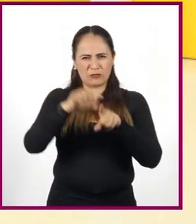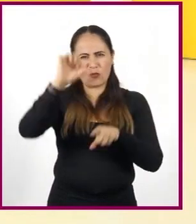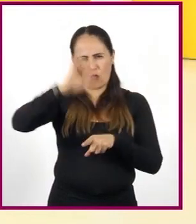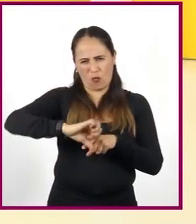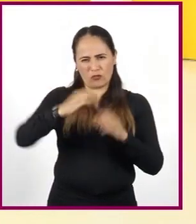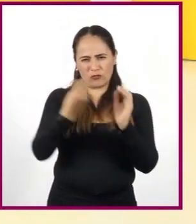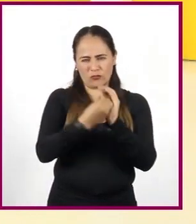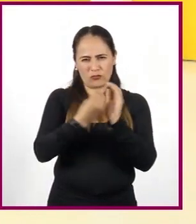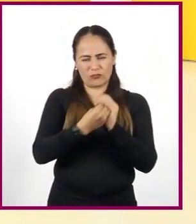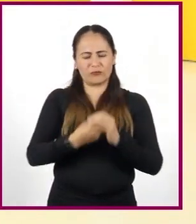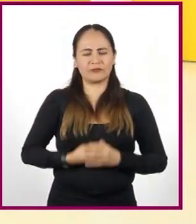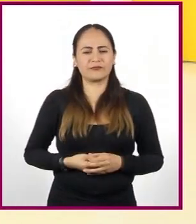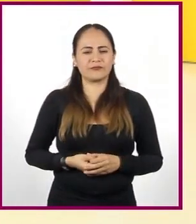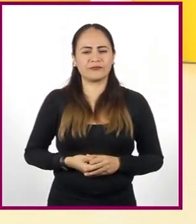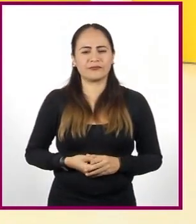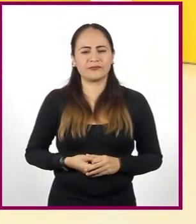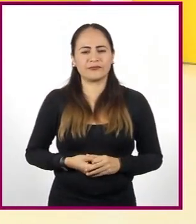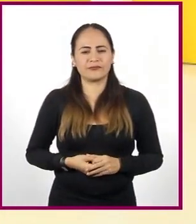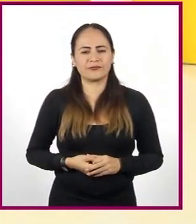en esta sesión.